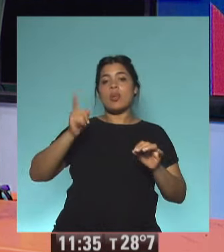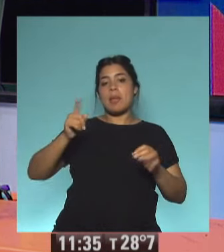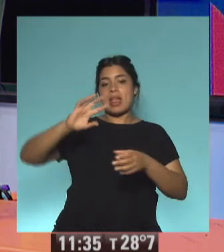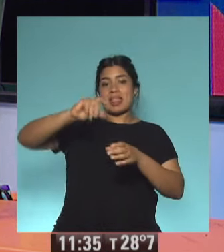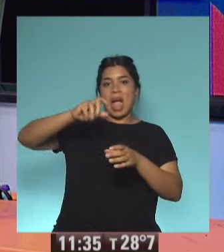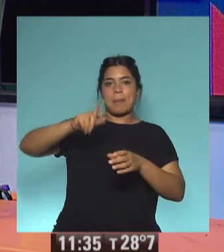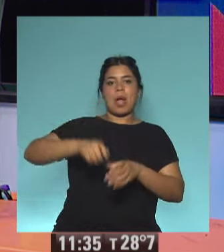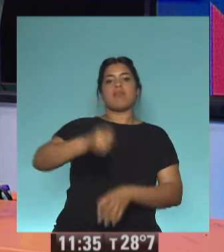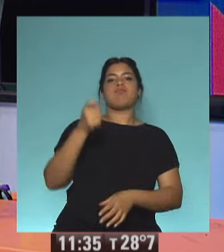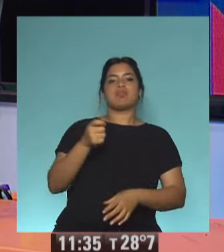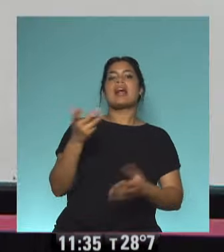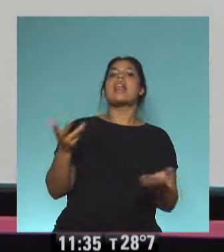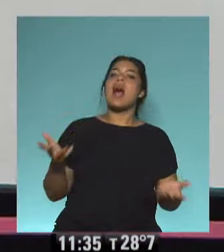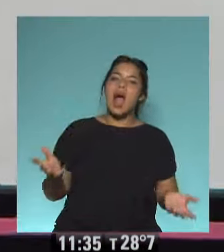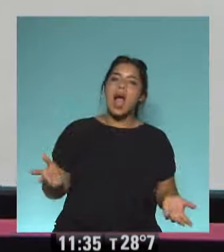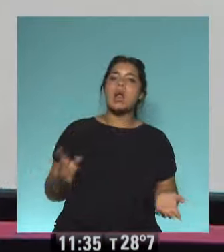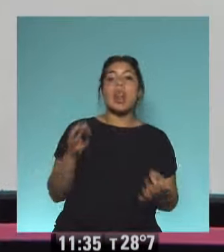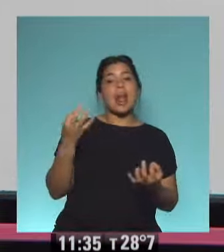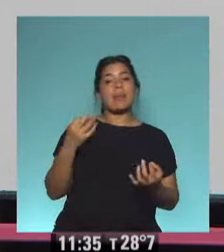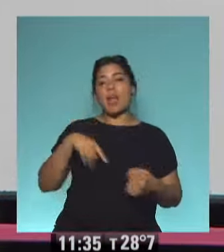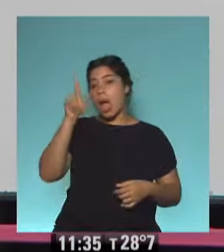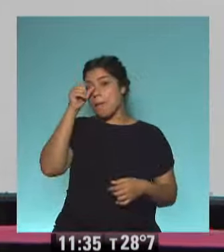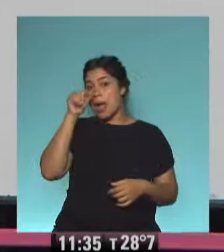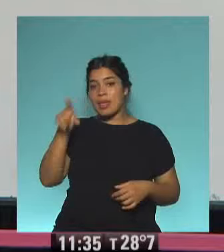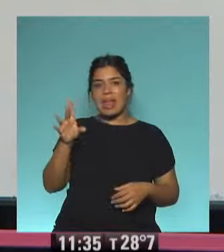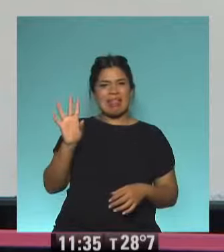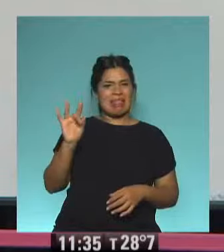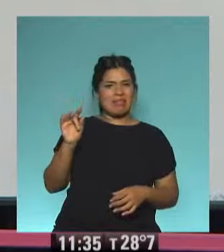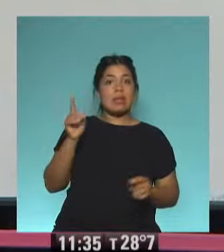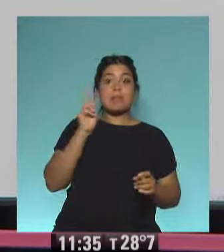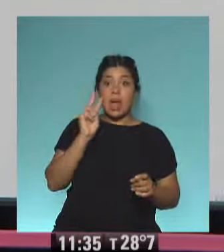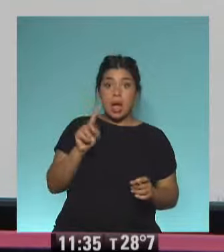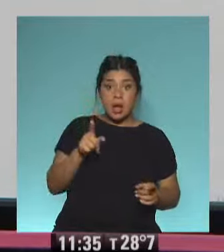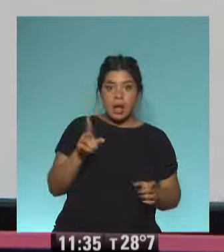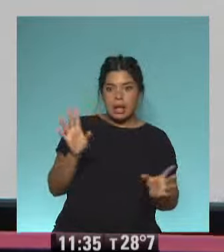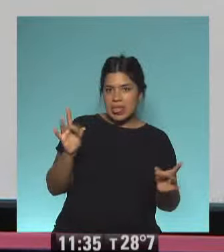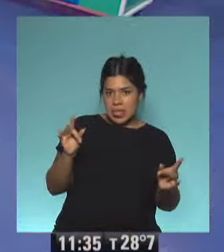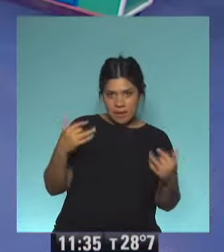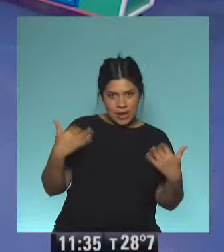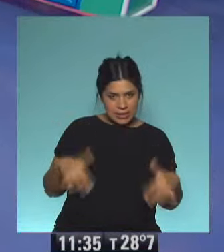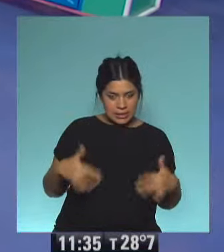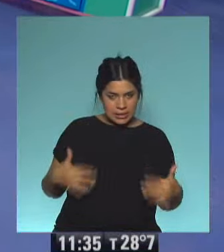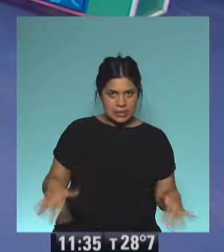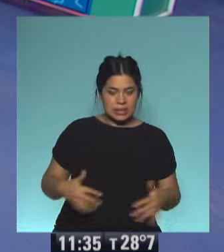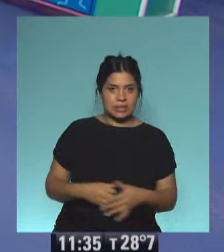Cortar una botellita, un hilo y una tapa. Perfecto, claro, porque claro, porque el de madera es difícil y es más pesado. Tienes que embocar esto. Yo hice un títere con